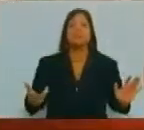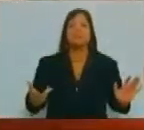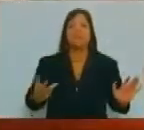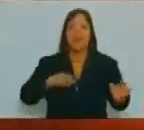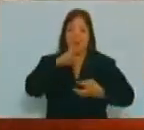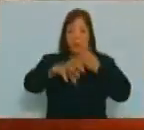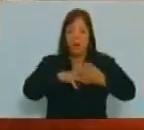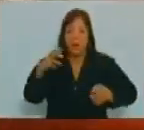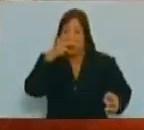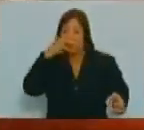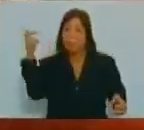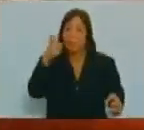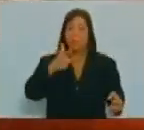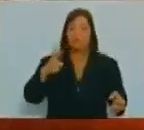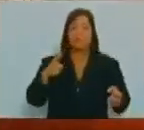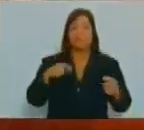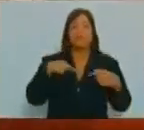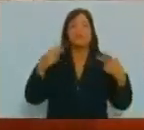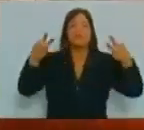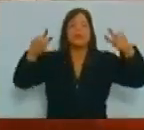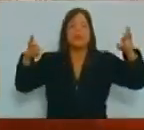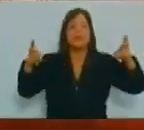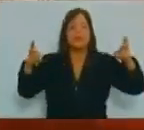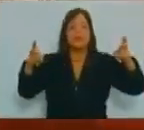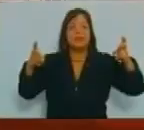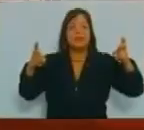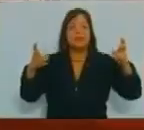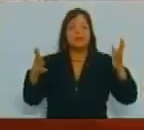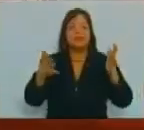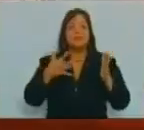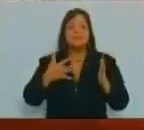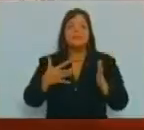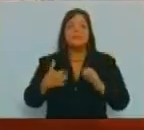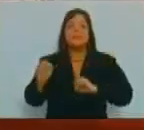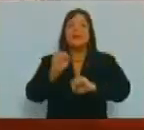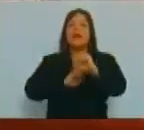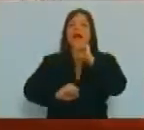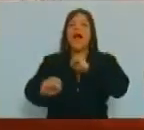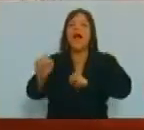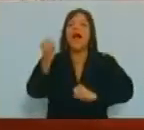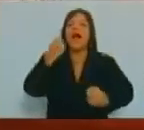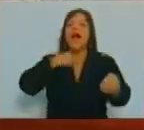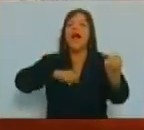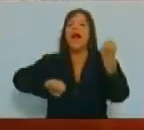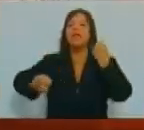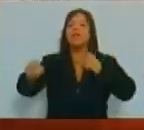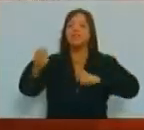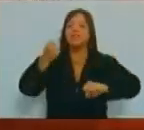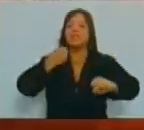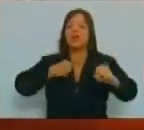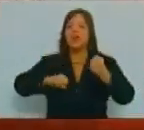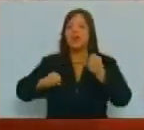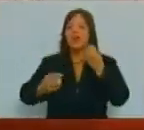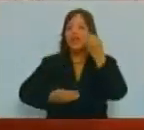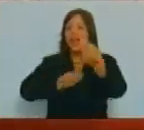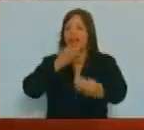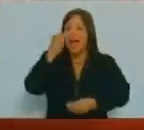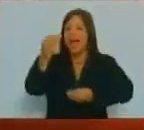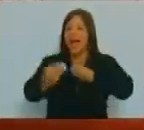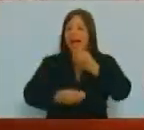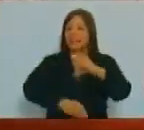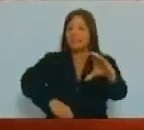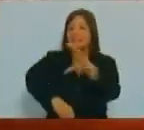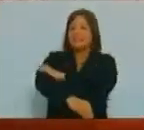criminalidad la perversa acción a la que ha pelado una